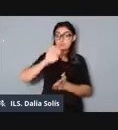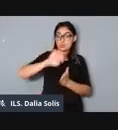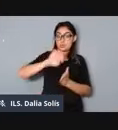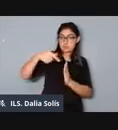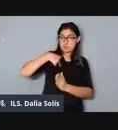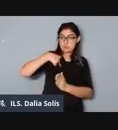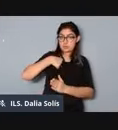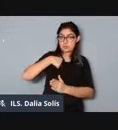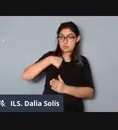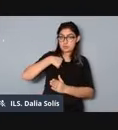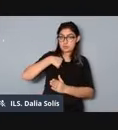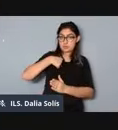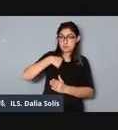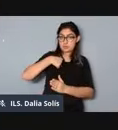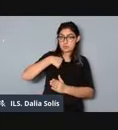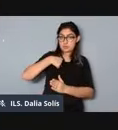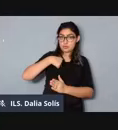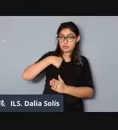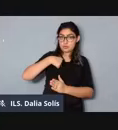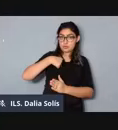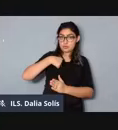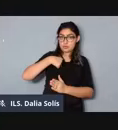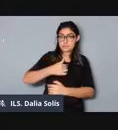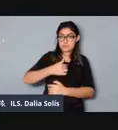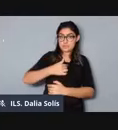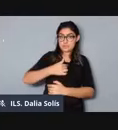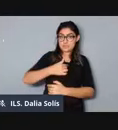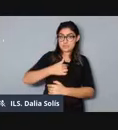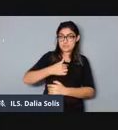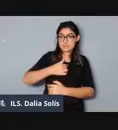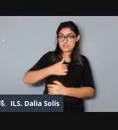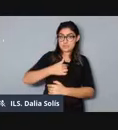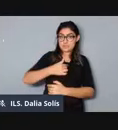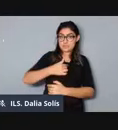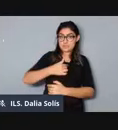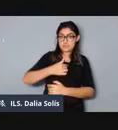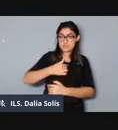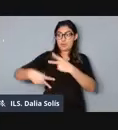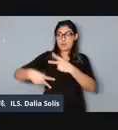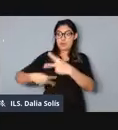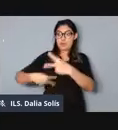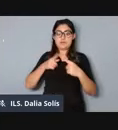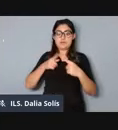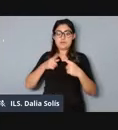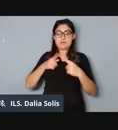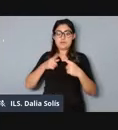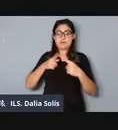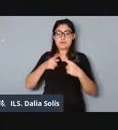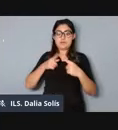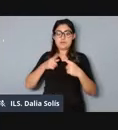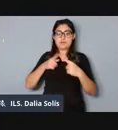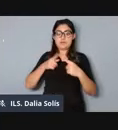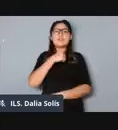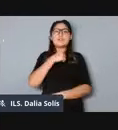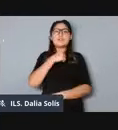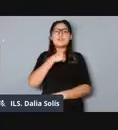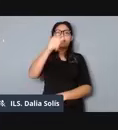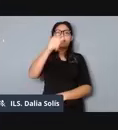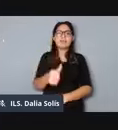que dañé, ¿sale? Es más fácil, entonces, hacerlo de manera, insisto,